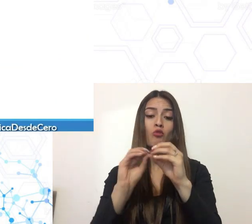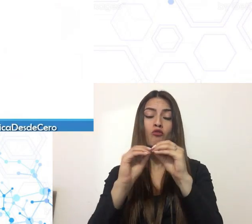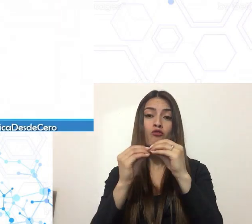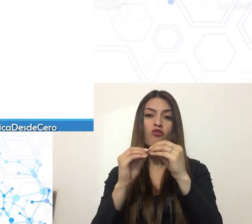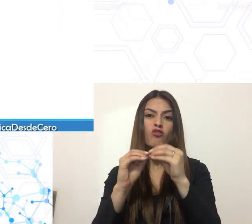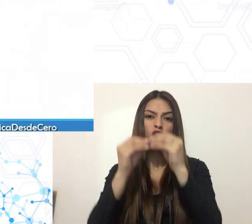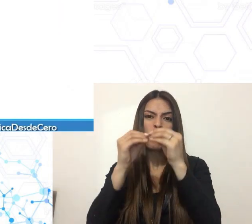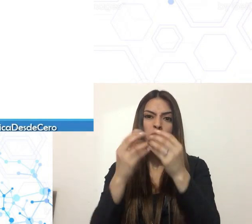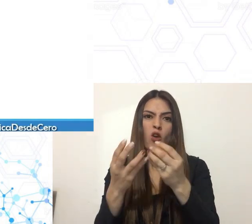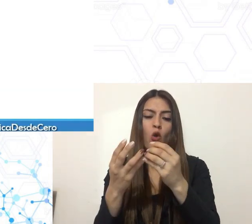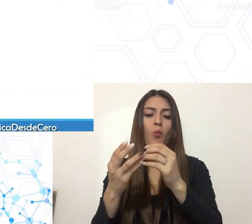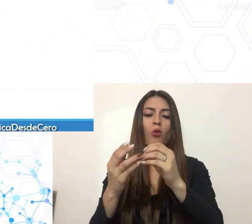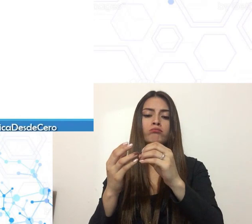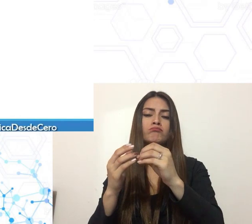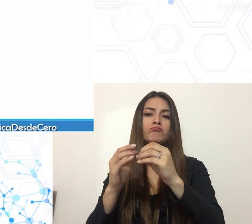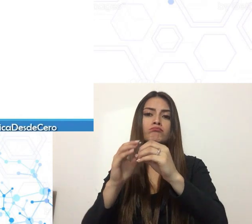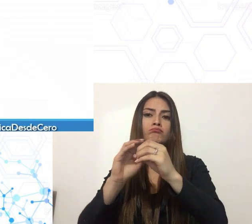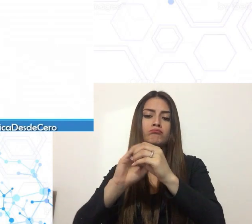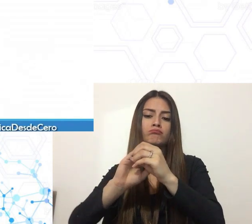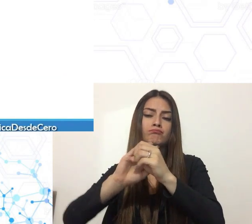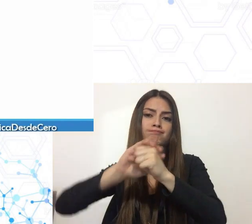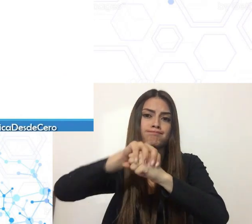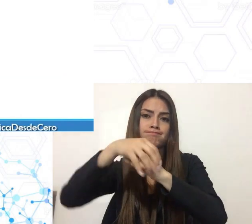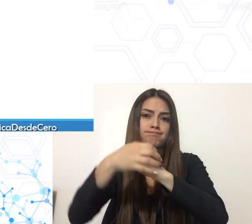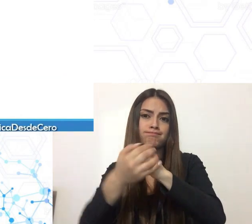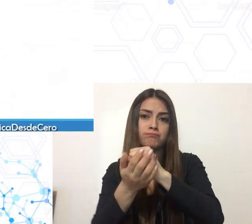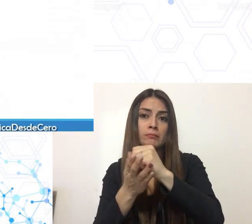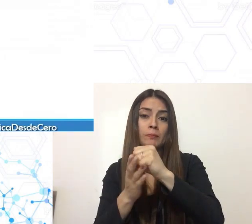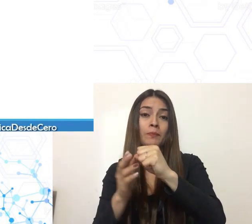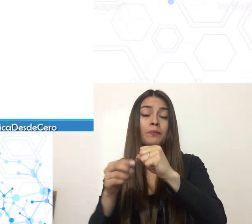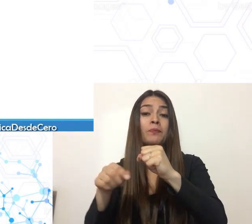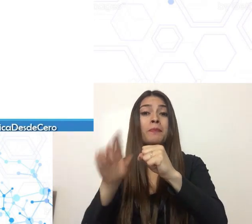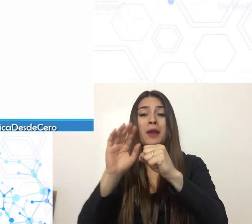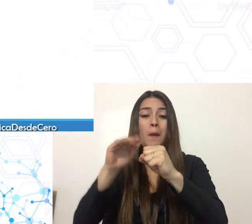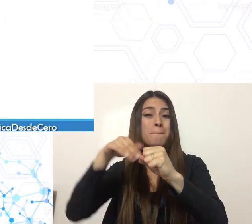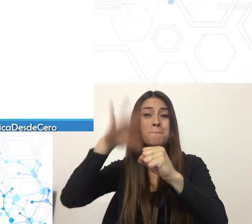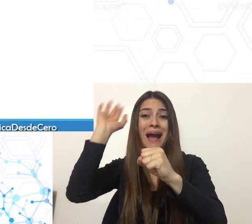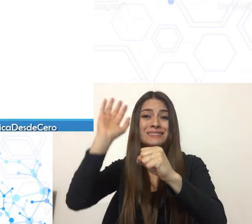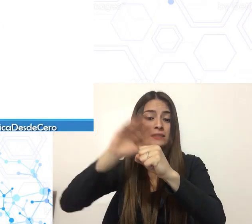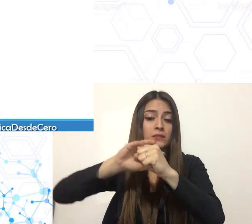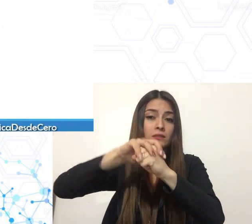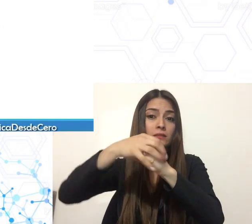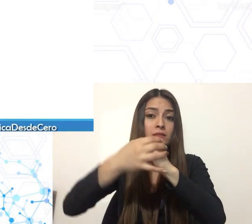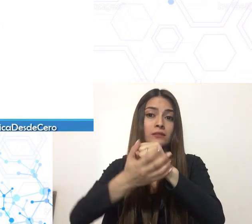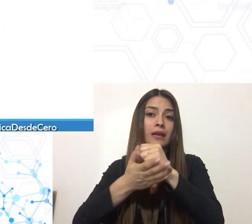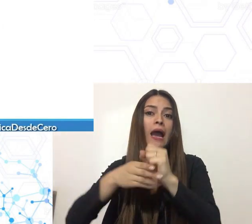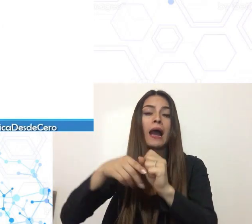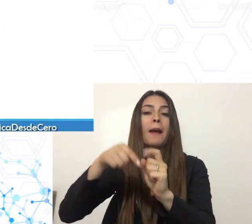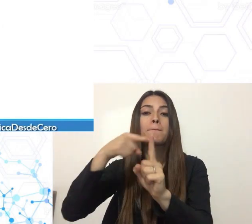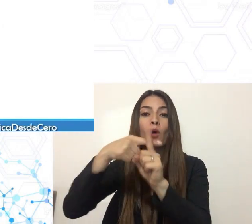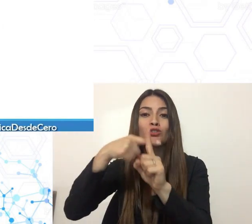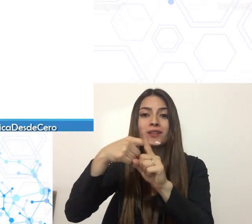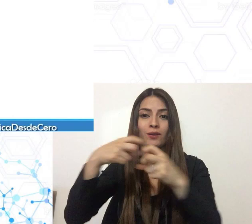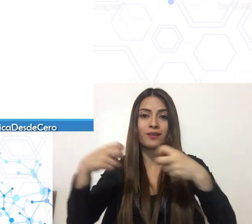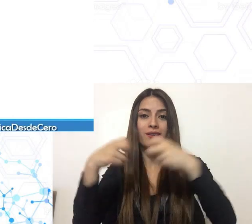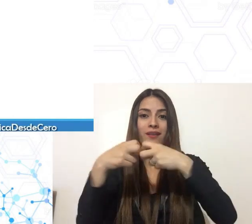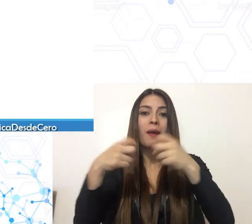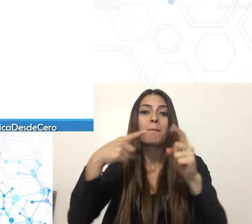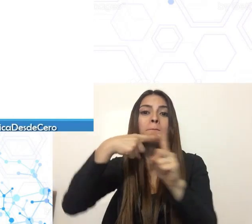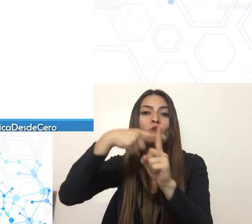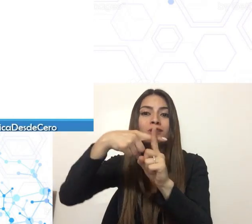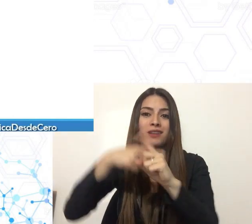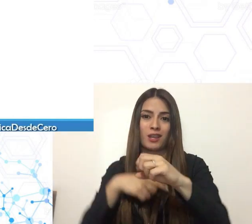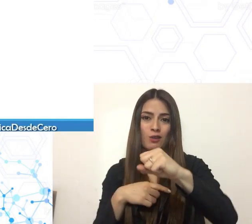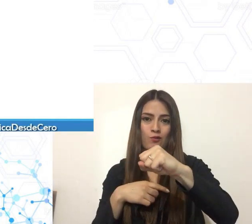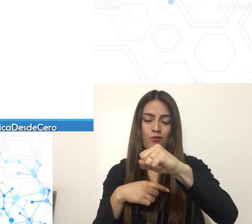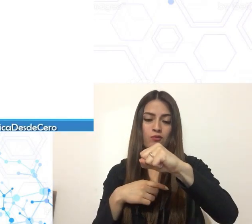era esférico y que la mayor cantidad del átomo era cargado positivamente.